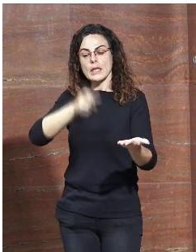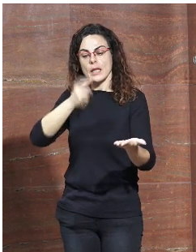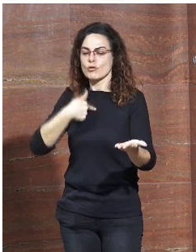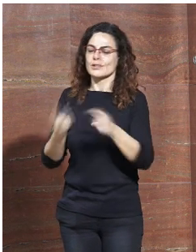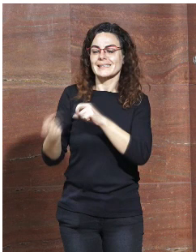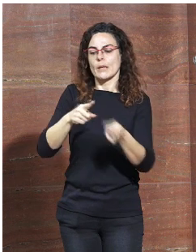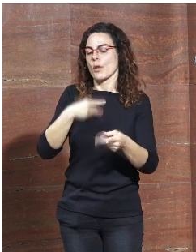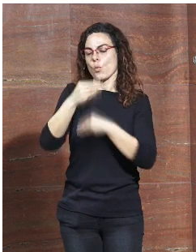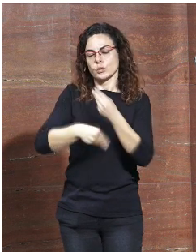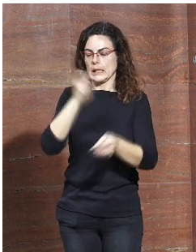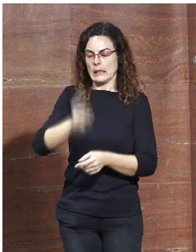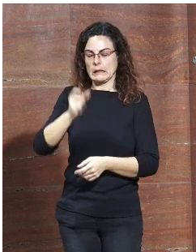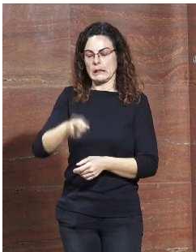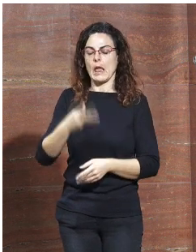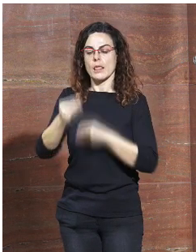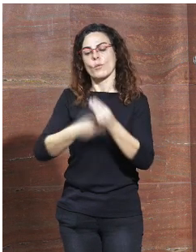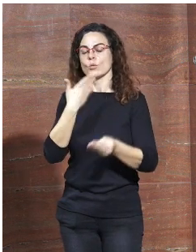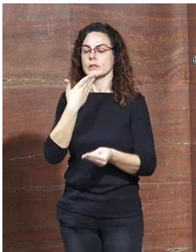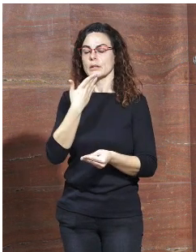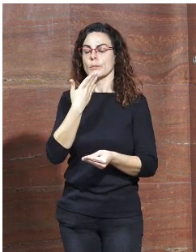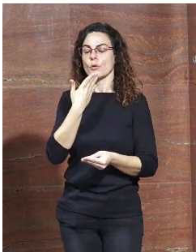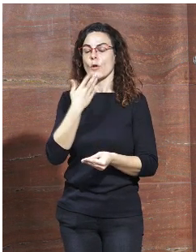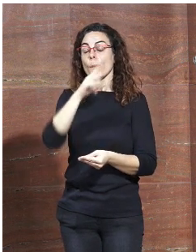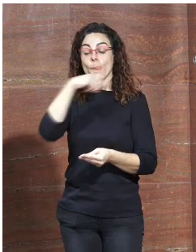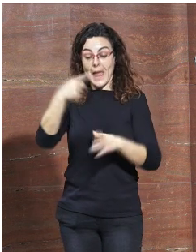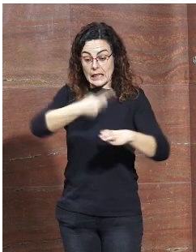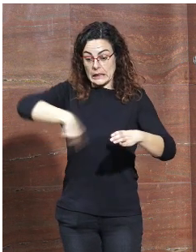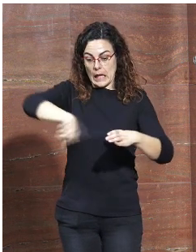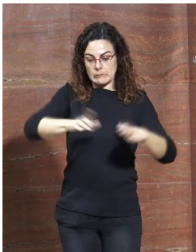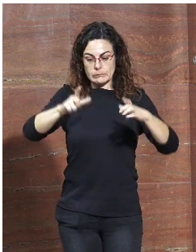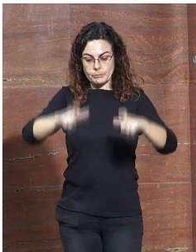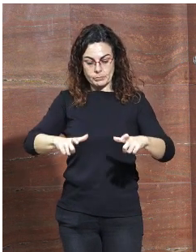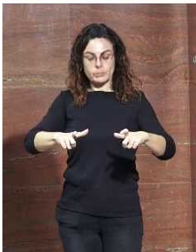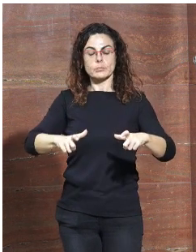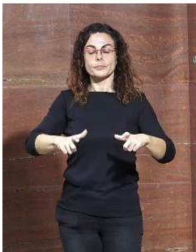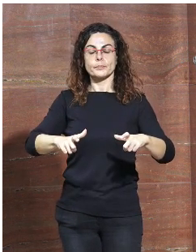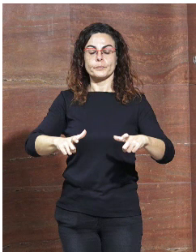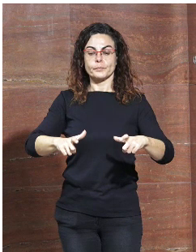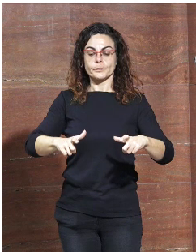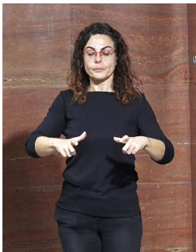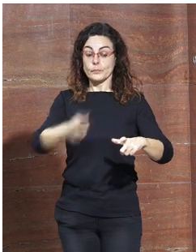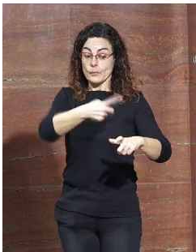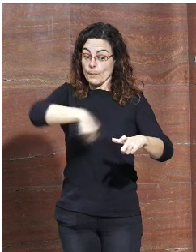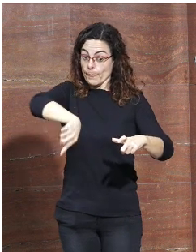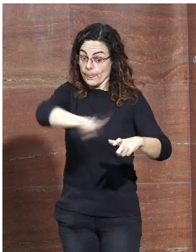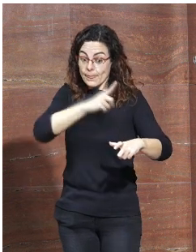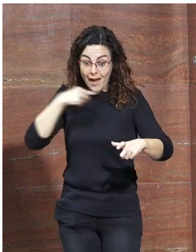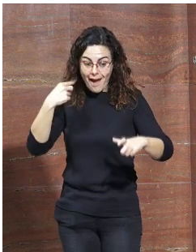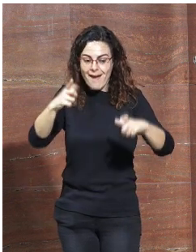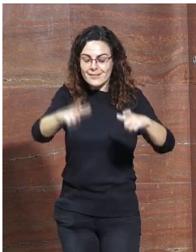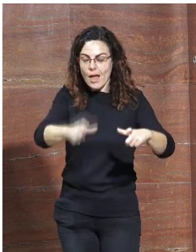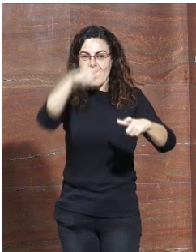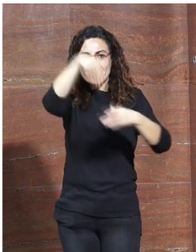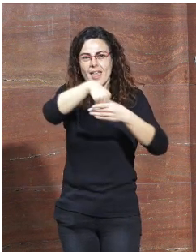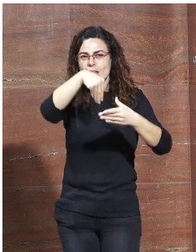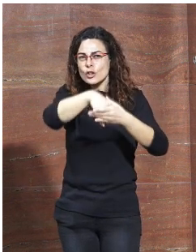símil, hacemos el símil de un pastel, de una tarta, pues ese pastel o esa tarta debe